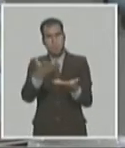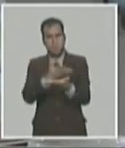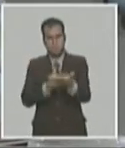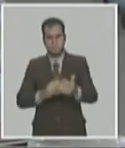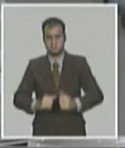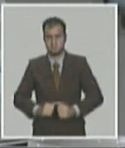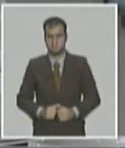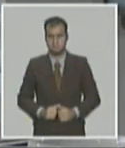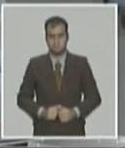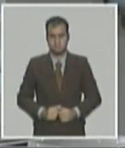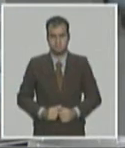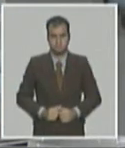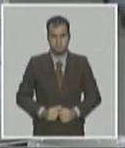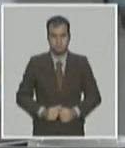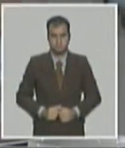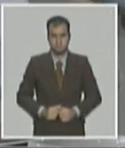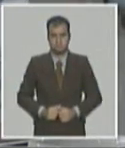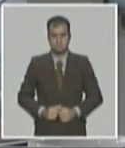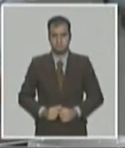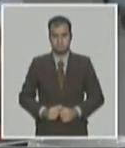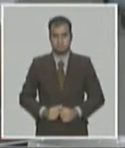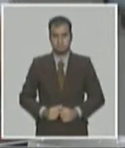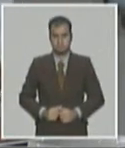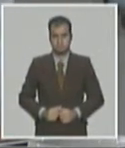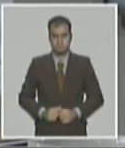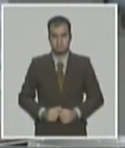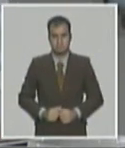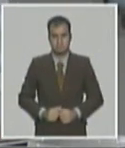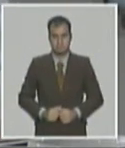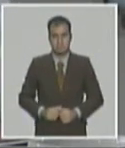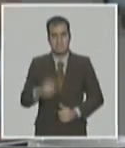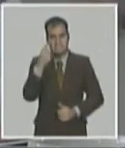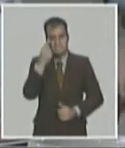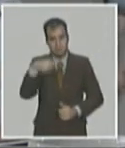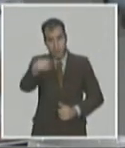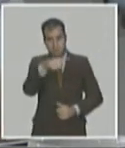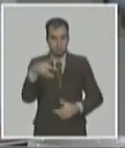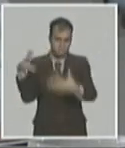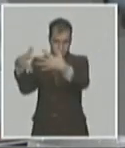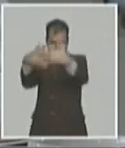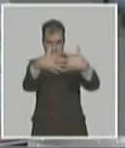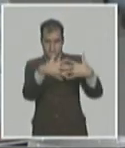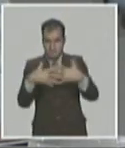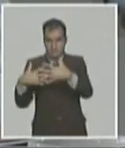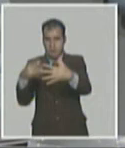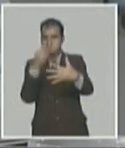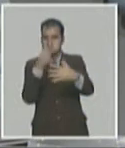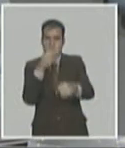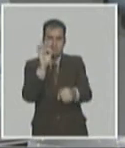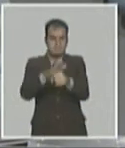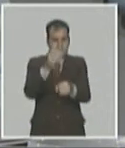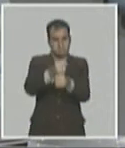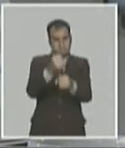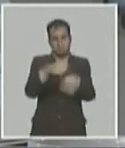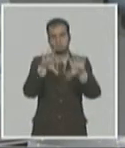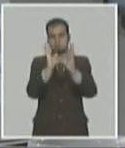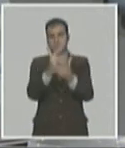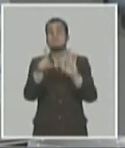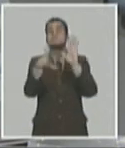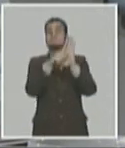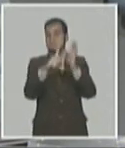tal que se convierten en facilitadores para todo este proceso de implementación. Y te comentaba que